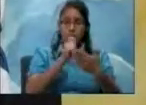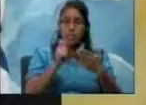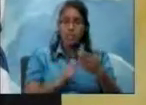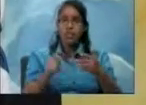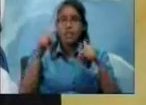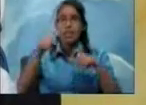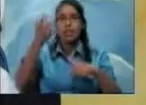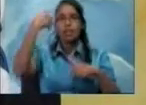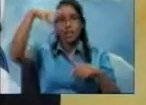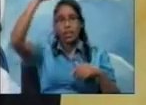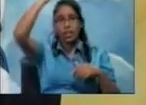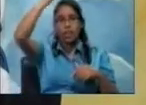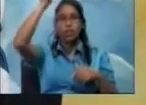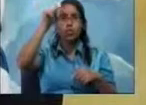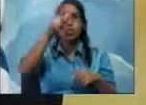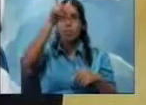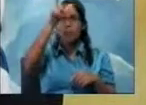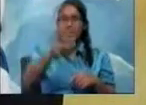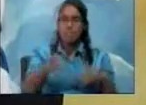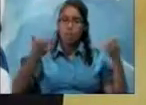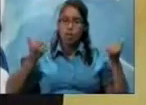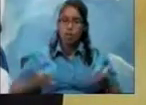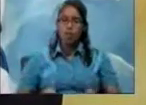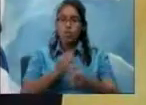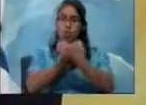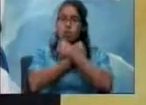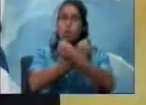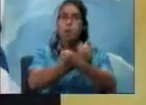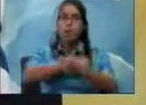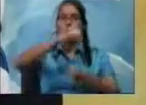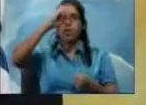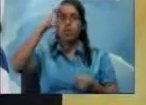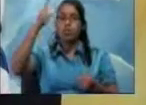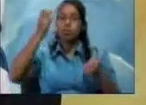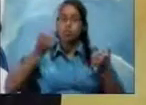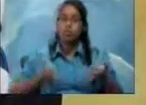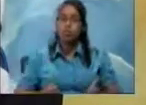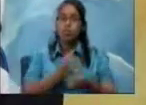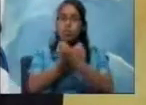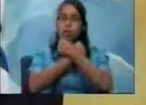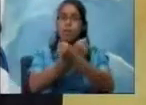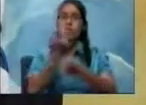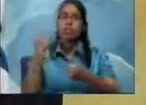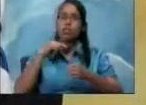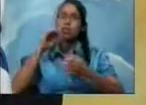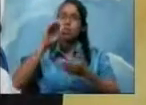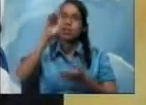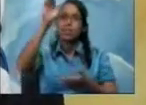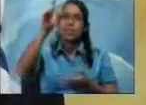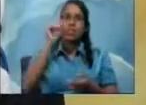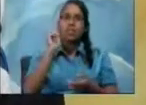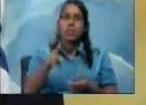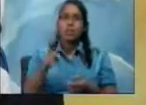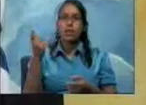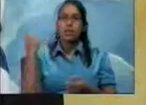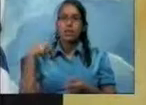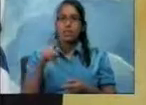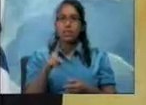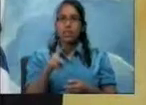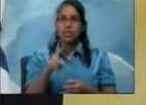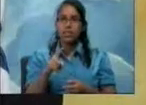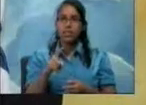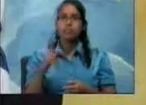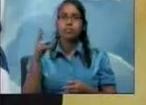este reino usted va a ser un hijo amado del señor y los hijos amados tienen herencia y y y también tienen mire